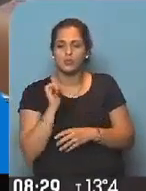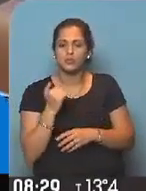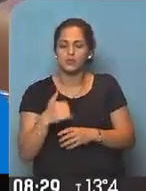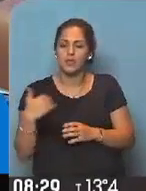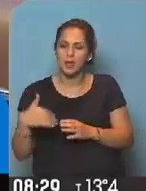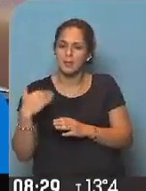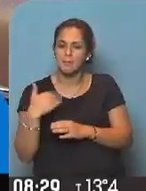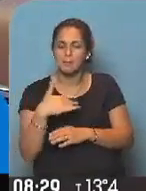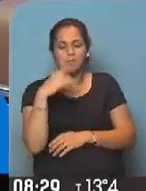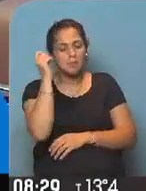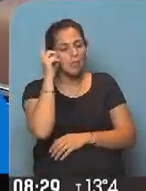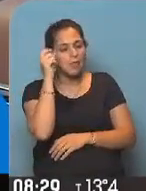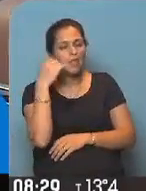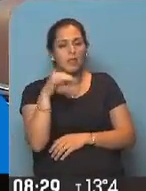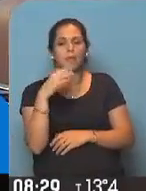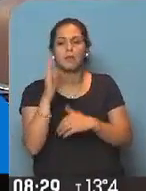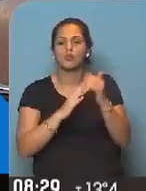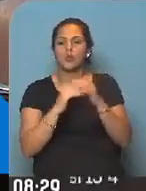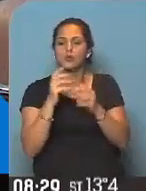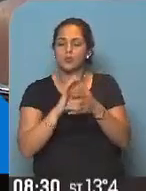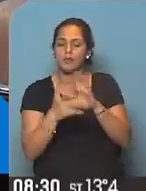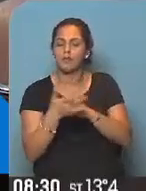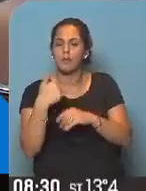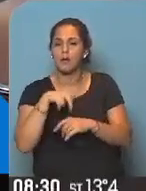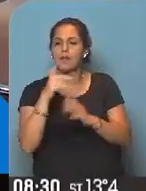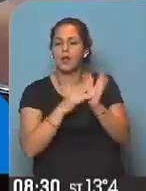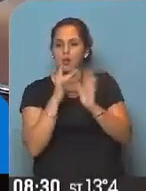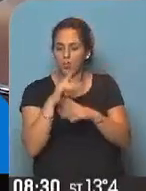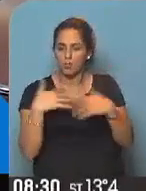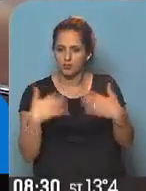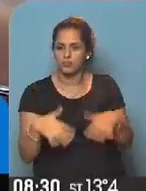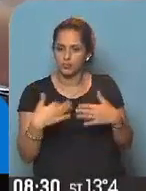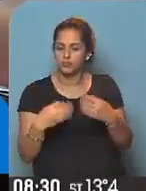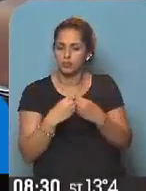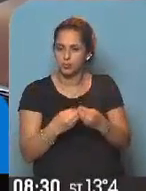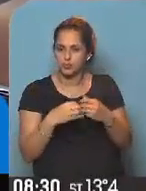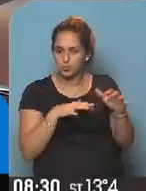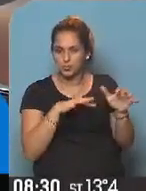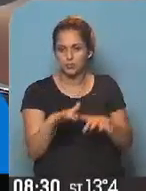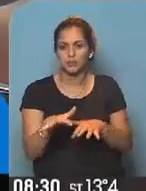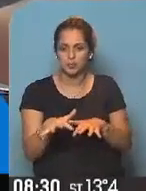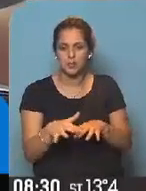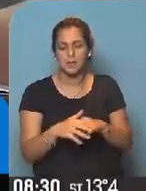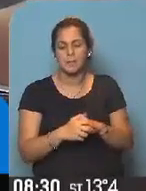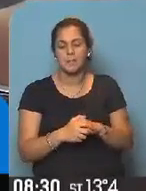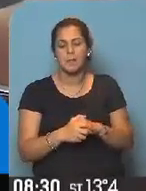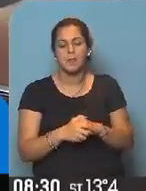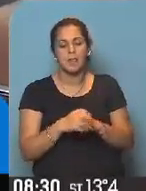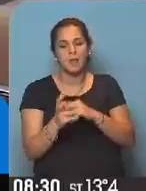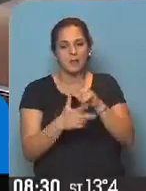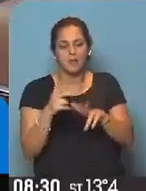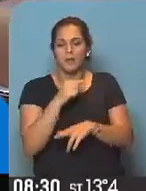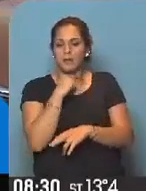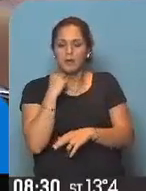rato pensando esta idea de que hay que construir un puente la verdad que lo de luján fue muy fuerte primero por la cantidad de gente fue muy fuerte el mensaje del obispo